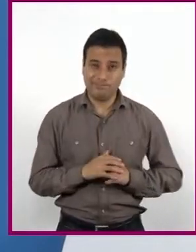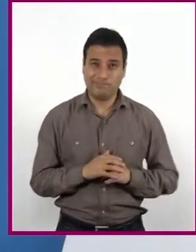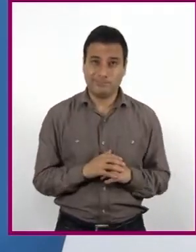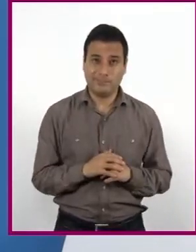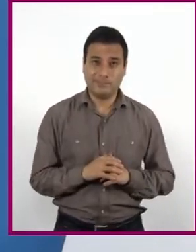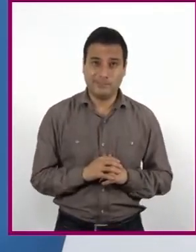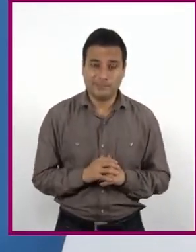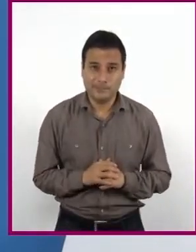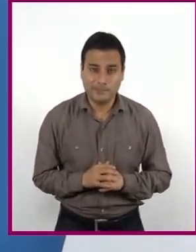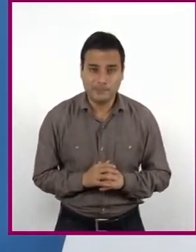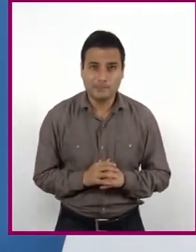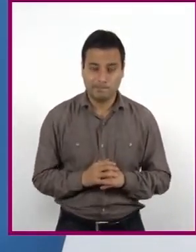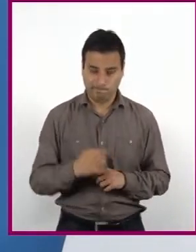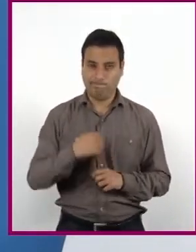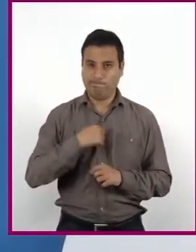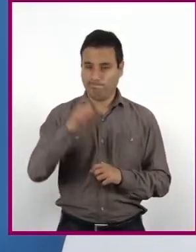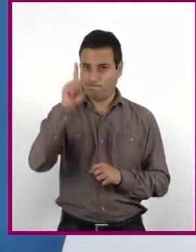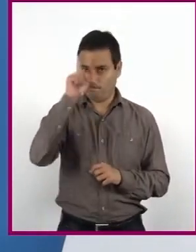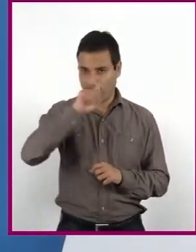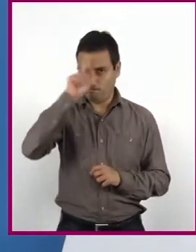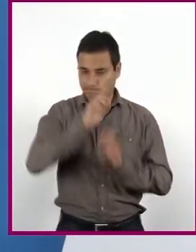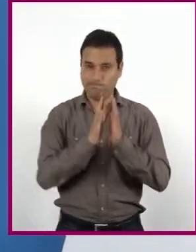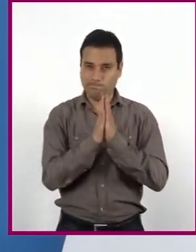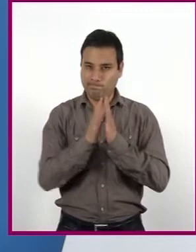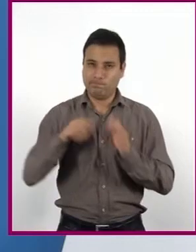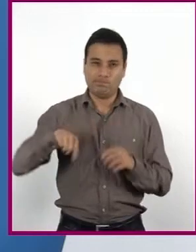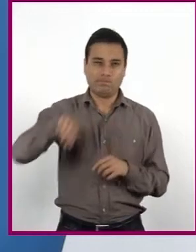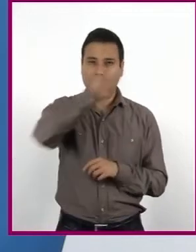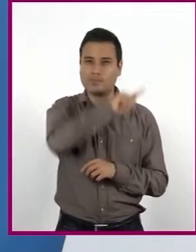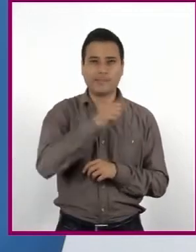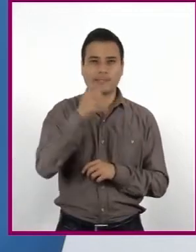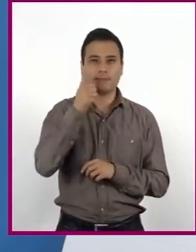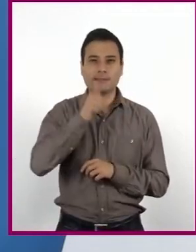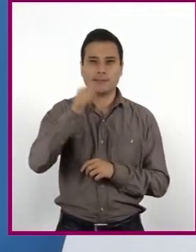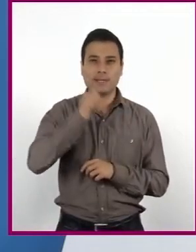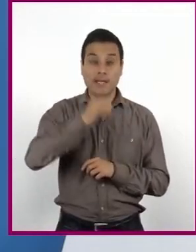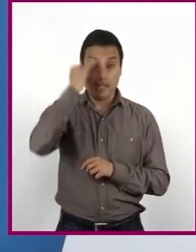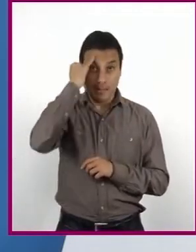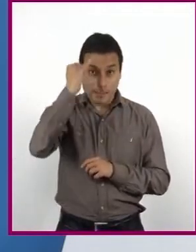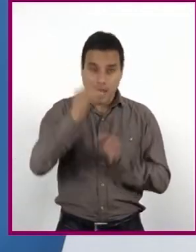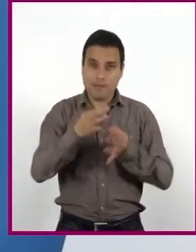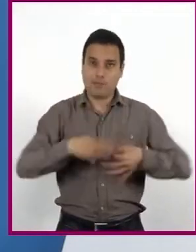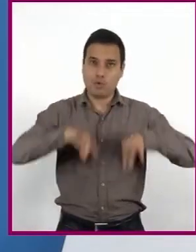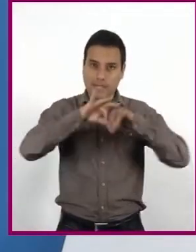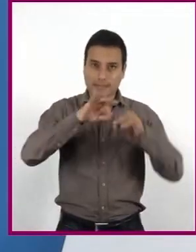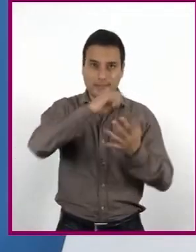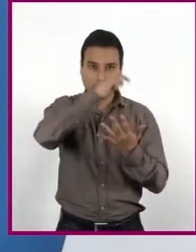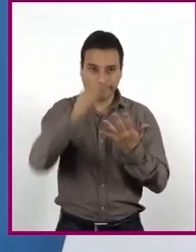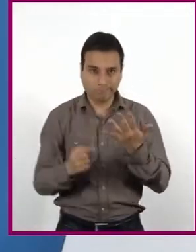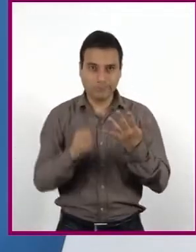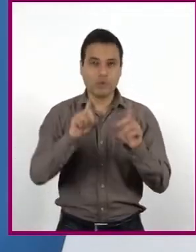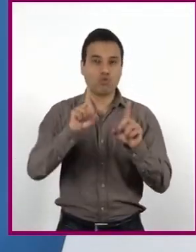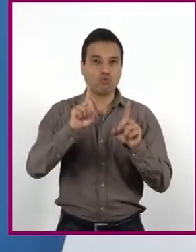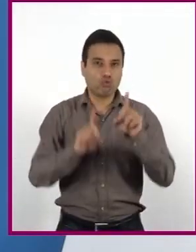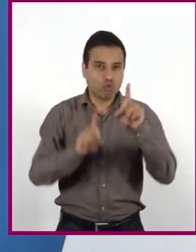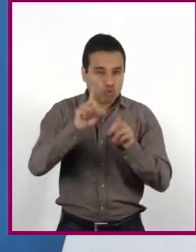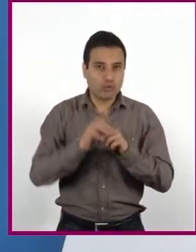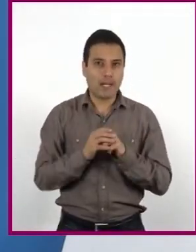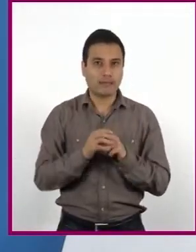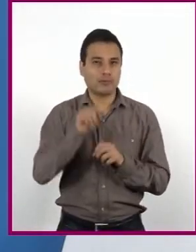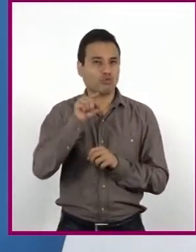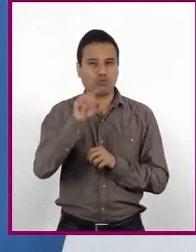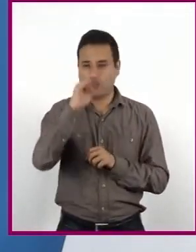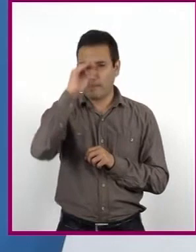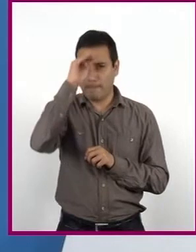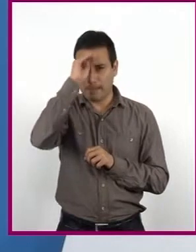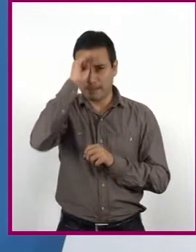sesión. Para ello les recomiendo que lleven un registro de las ideas principales, preguntas y reflexiones que surjan